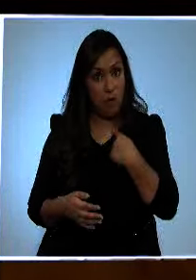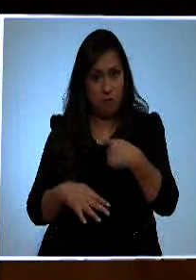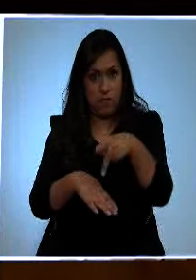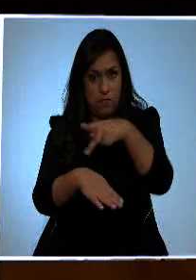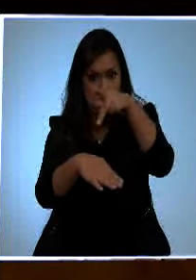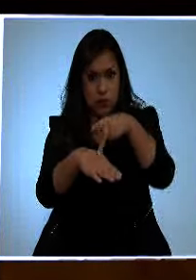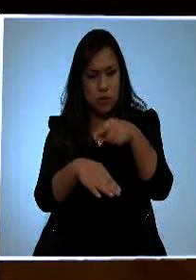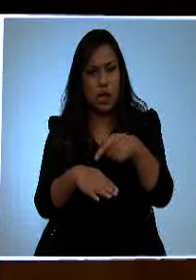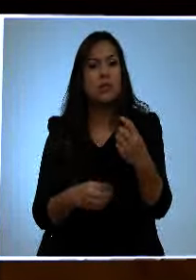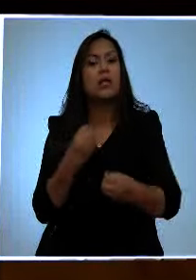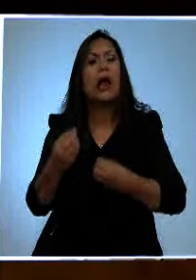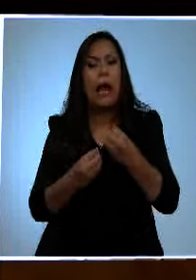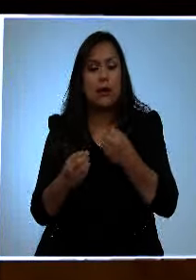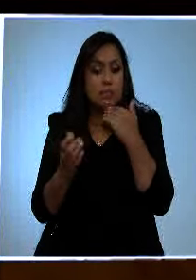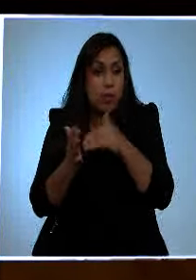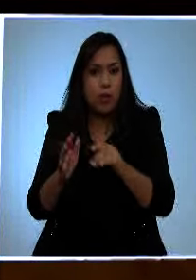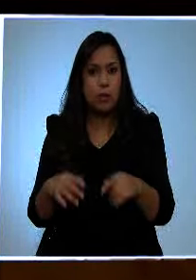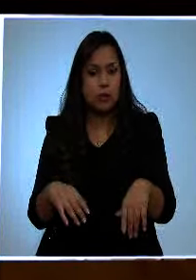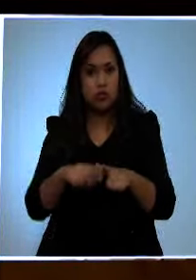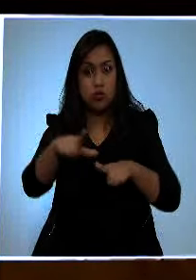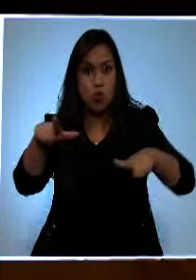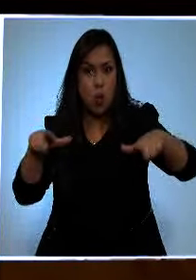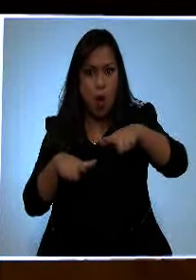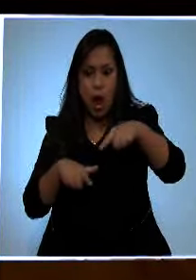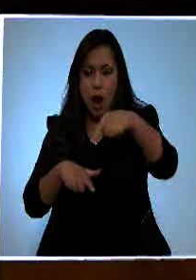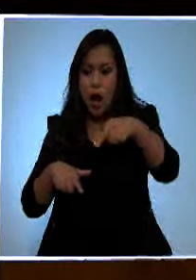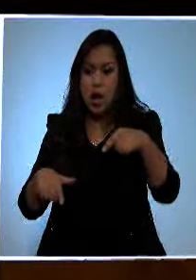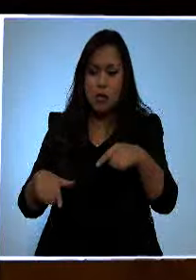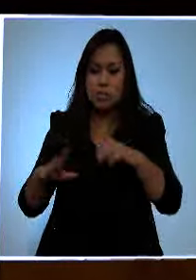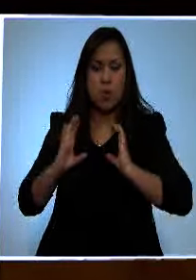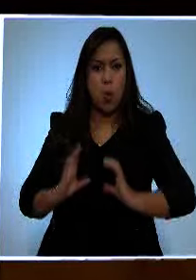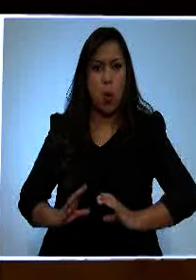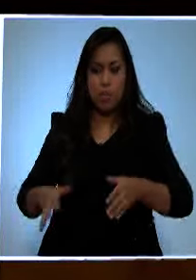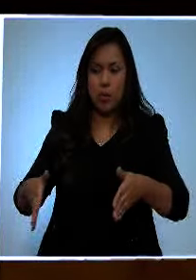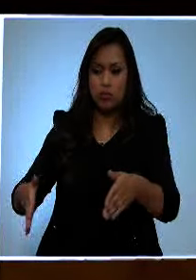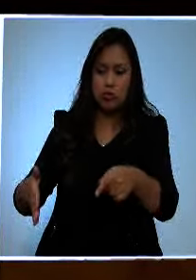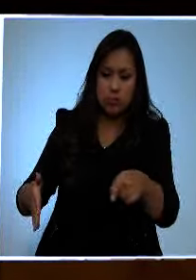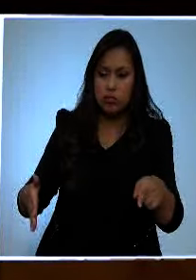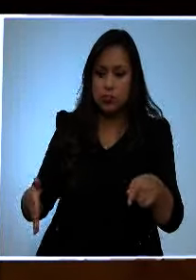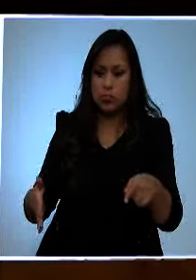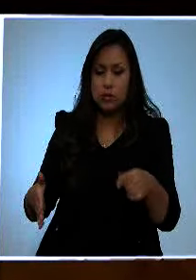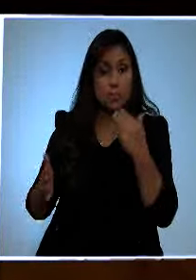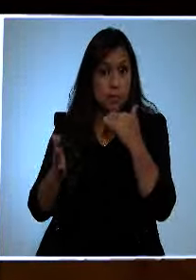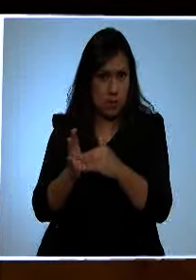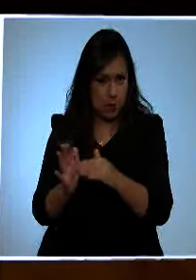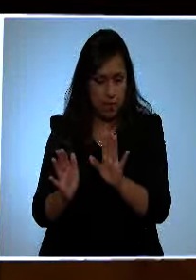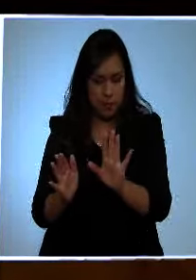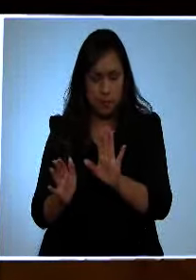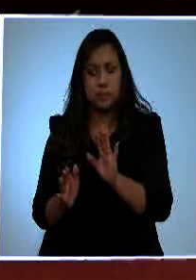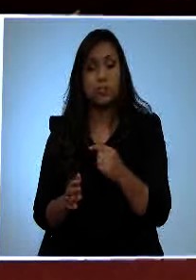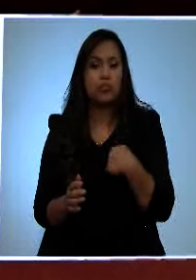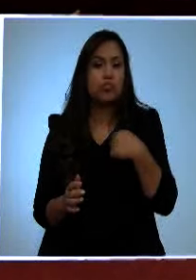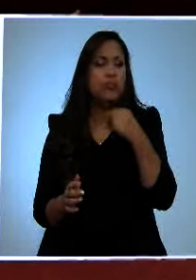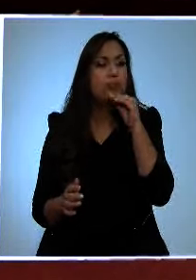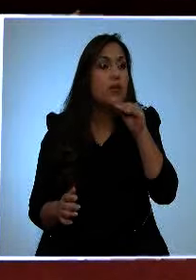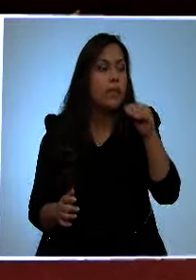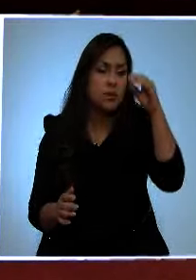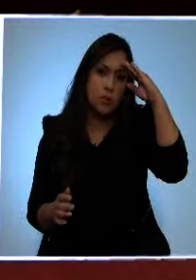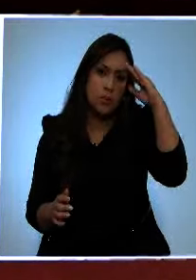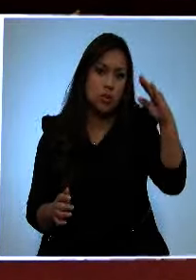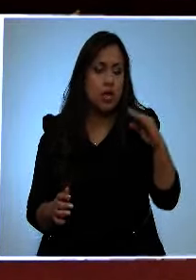crimen y determinar A qué tipo de criminal Estamos buscando no es lo mismo que yo le diga al policía bueno puede ser un